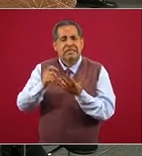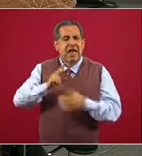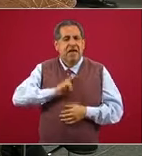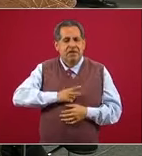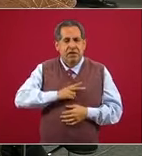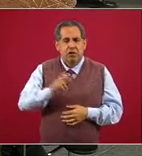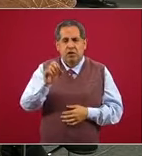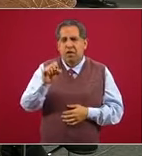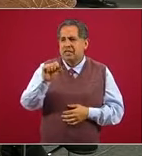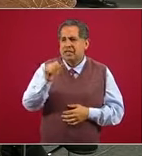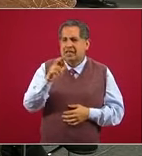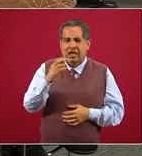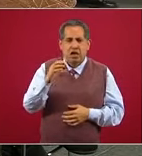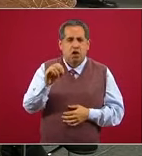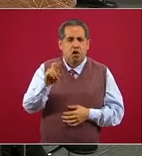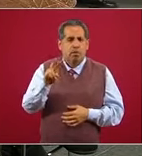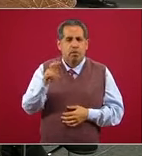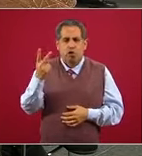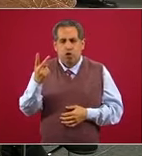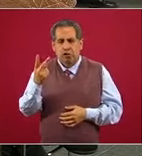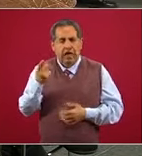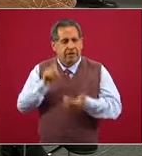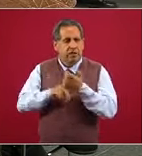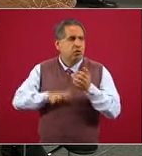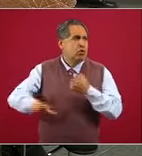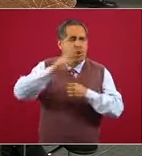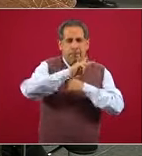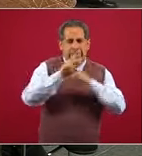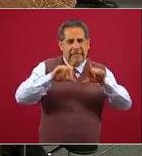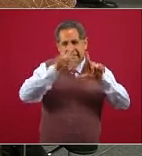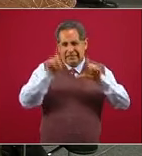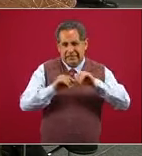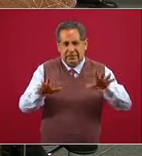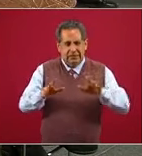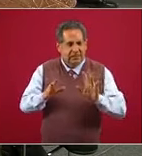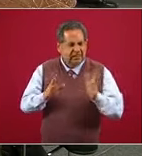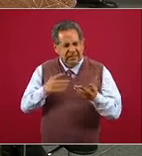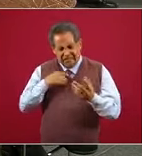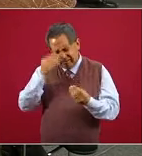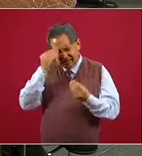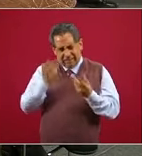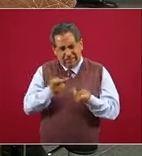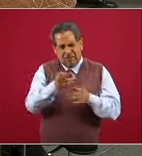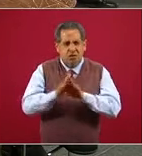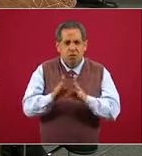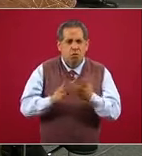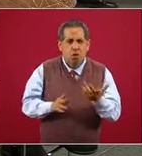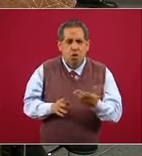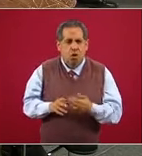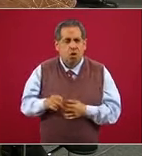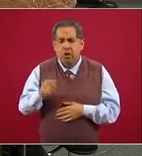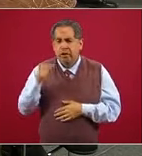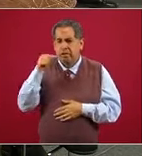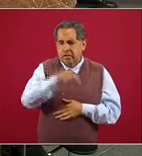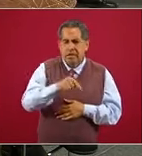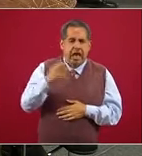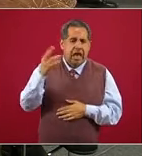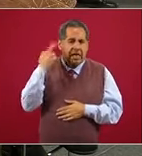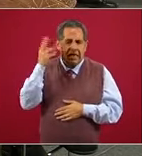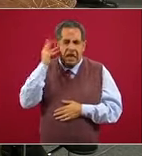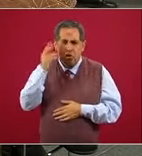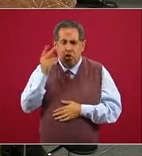virus SARS-CoV-2 que circula en nuestro país. Y justo cuando yo hacía esta referencia, me preguntaban en la estación, en el